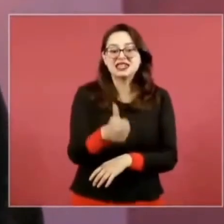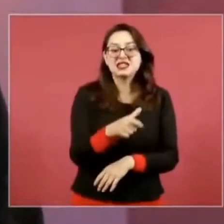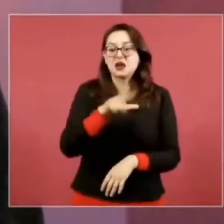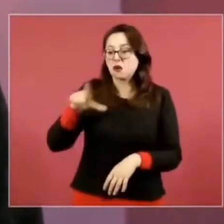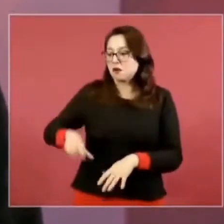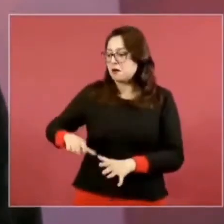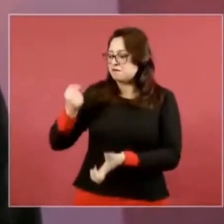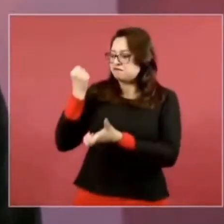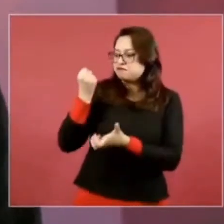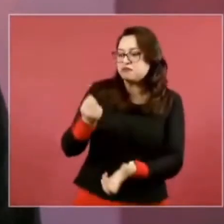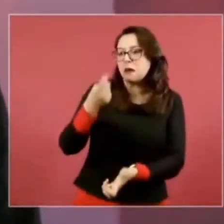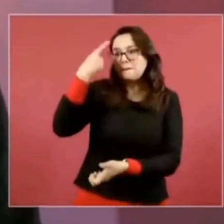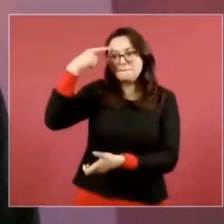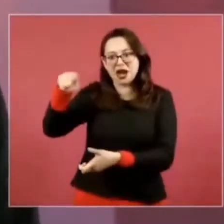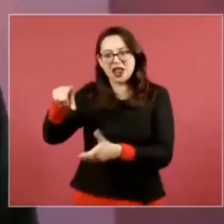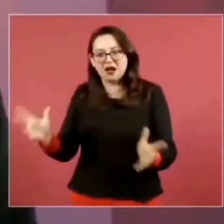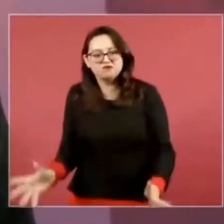pública,